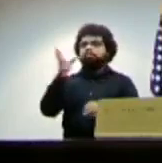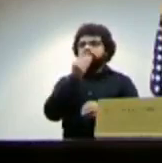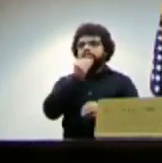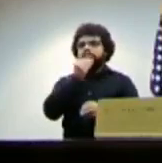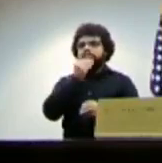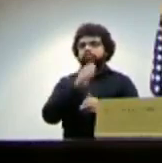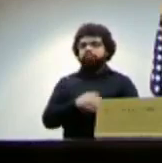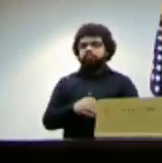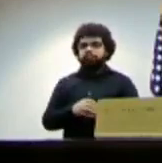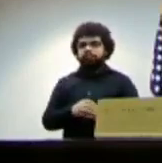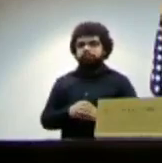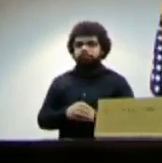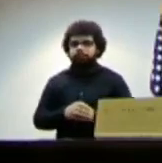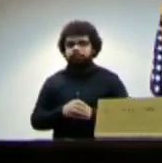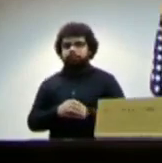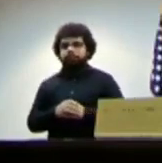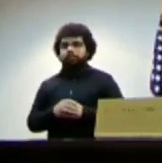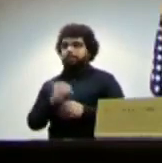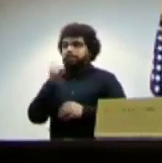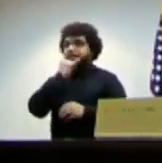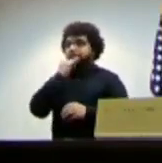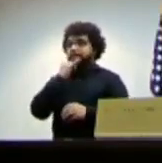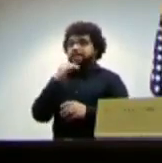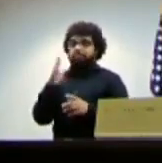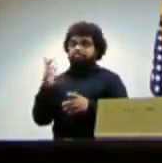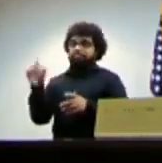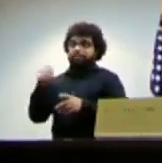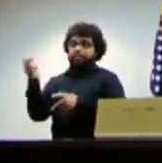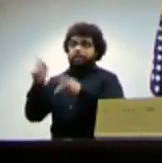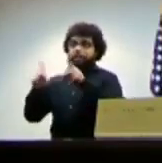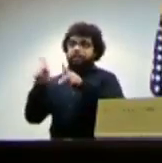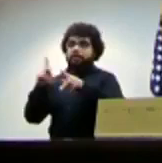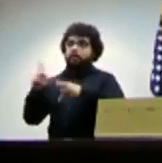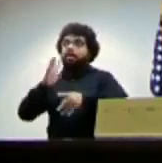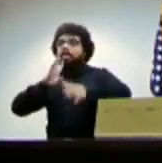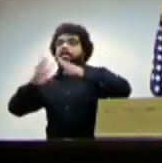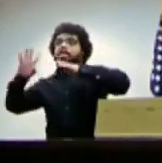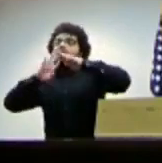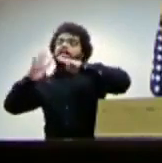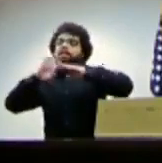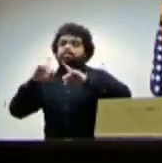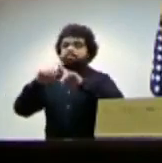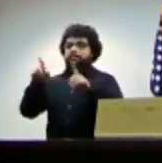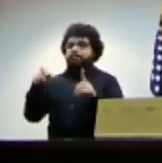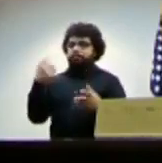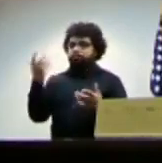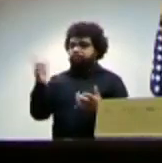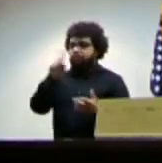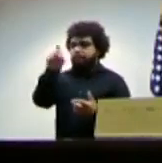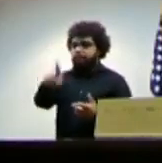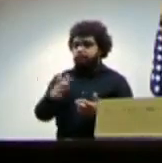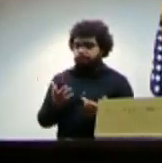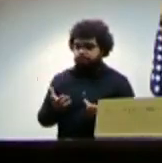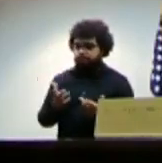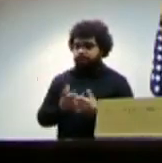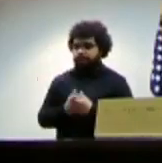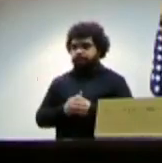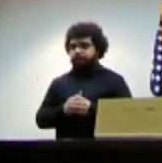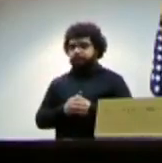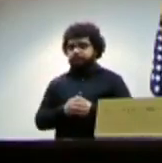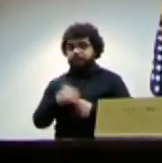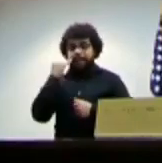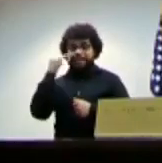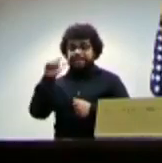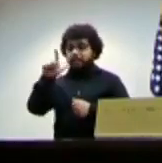Claro, después de las presiones han salido. Pero la pregunta es, si Luma va a